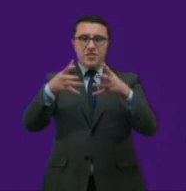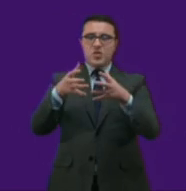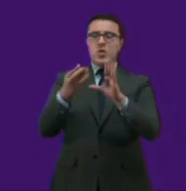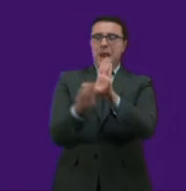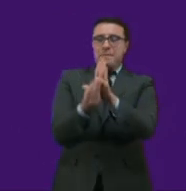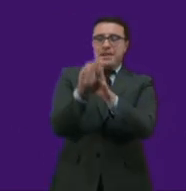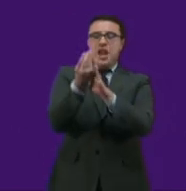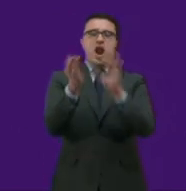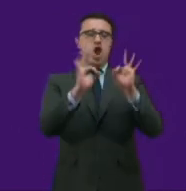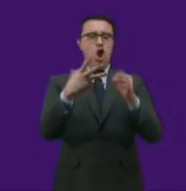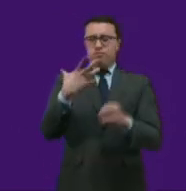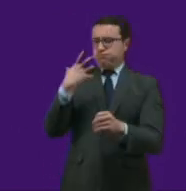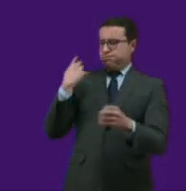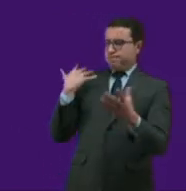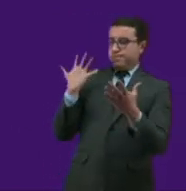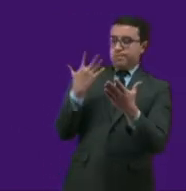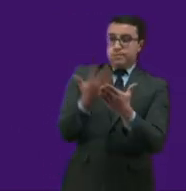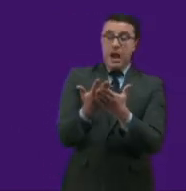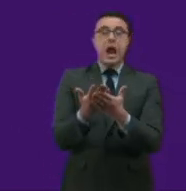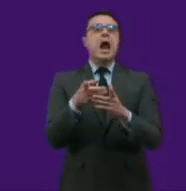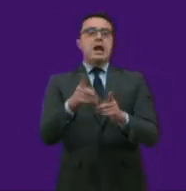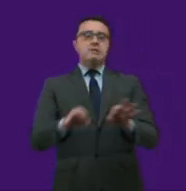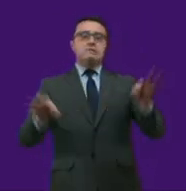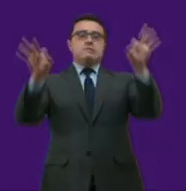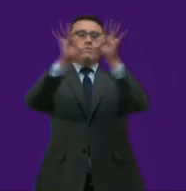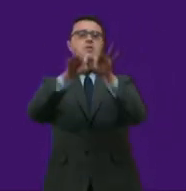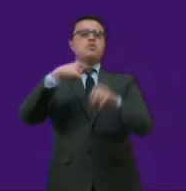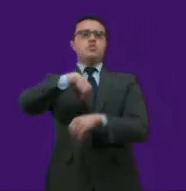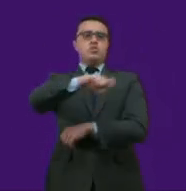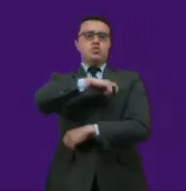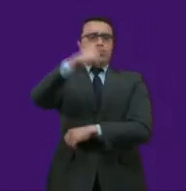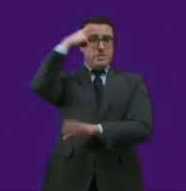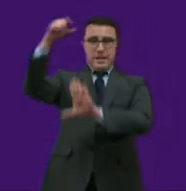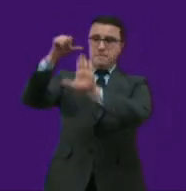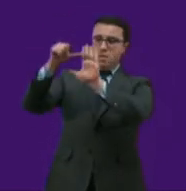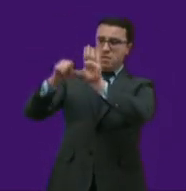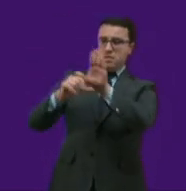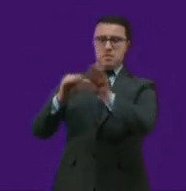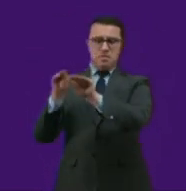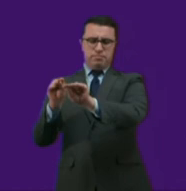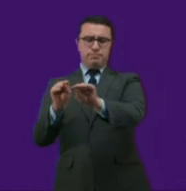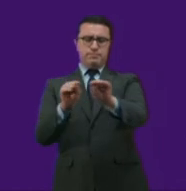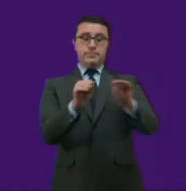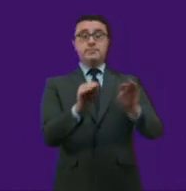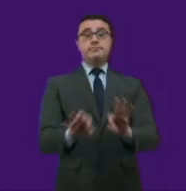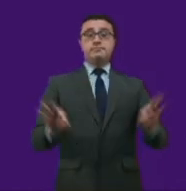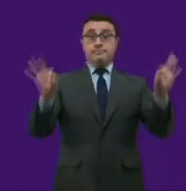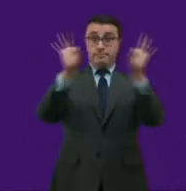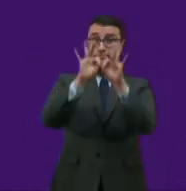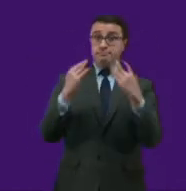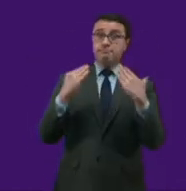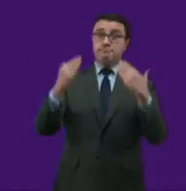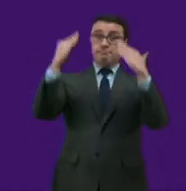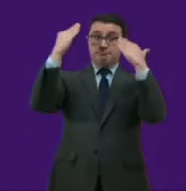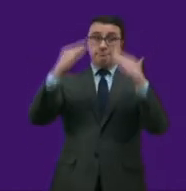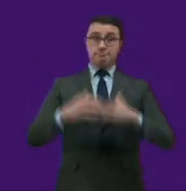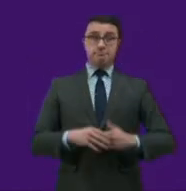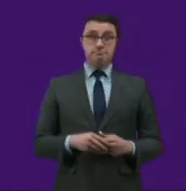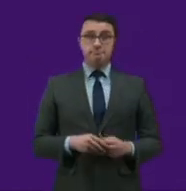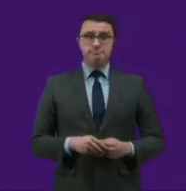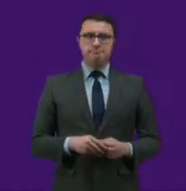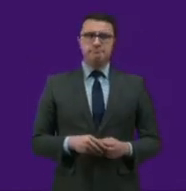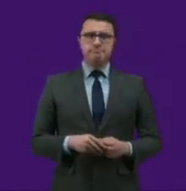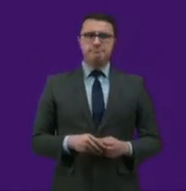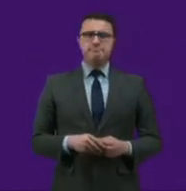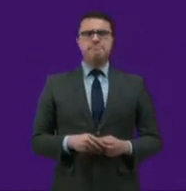emprendedores, debemos tratar de fomentar esa, digamos, que ese programa y esa formación. Y ya por otro lado, un poco hablando de uno cómo hace para